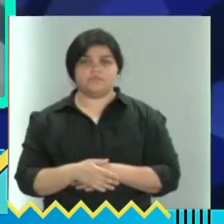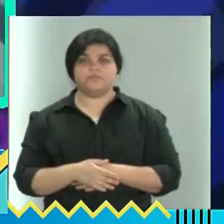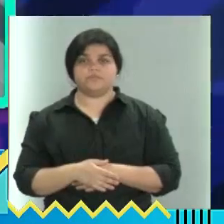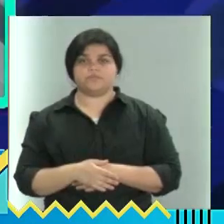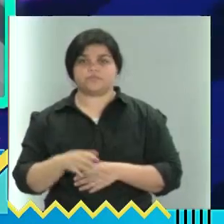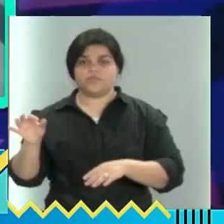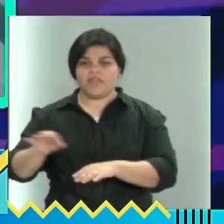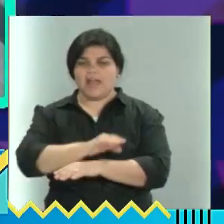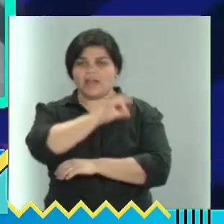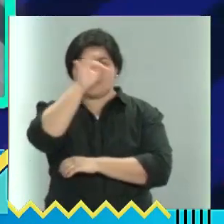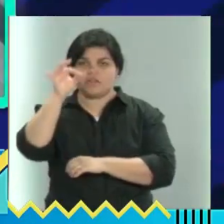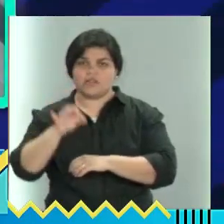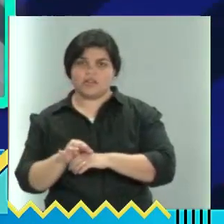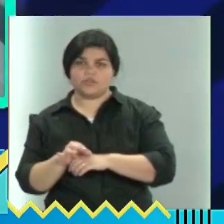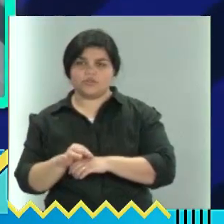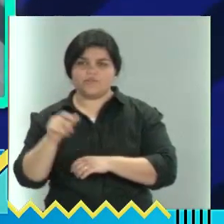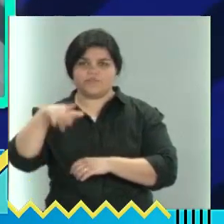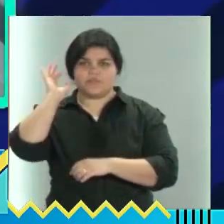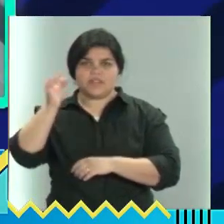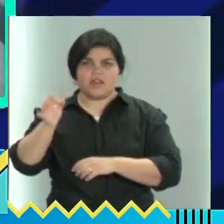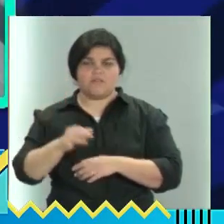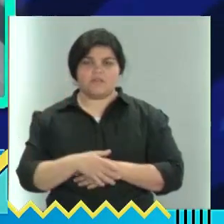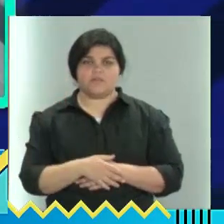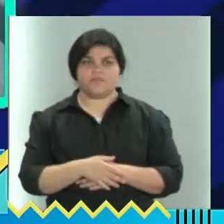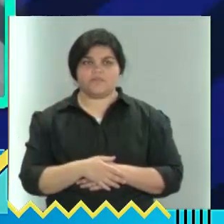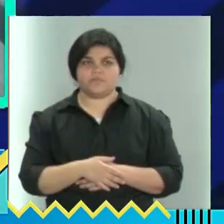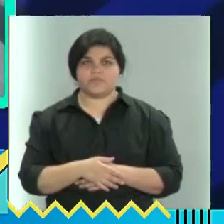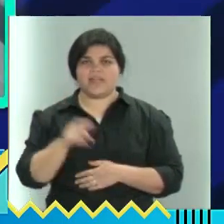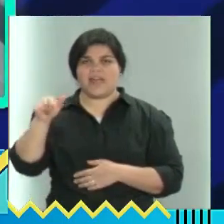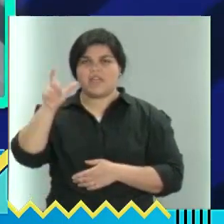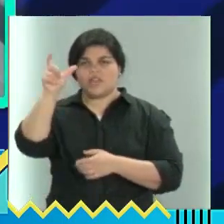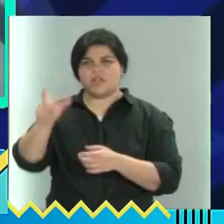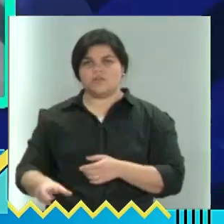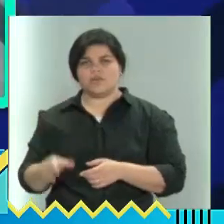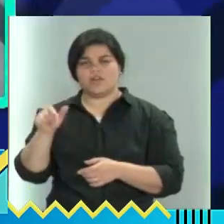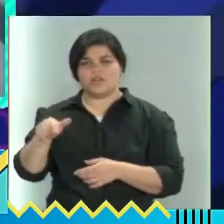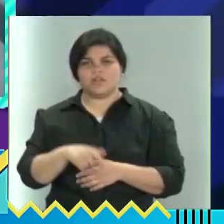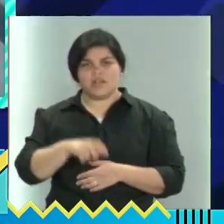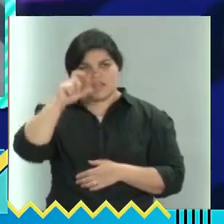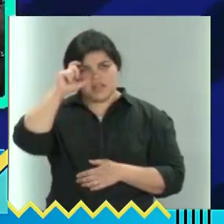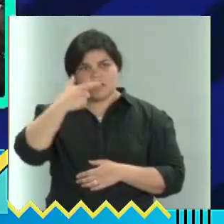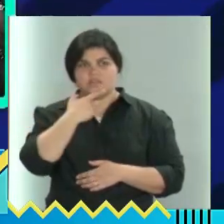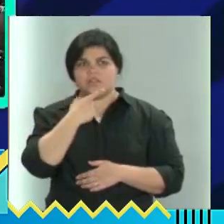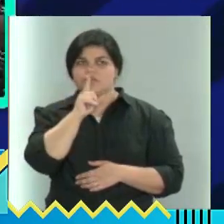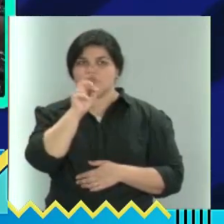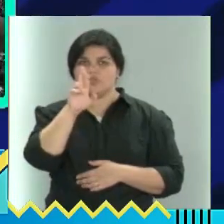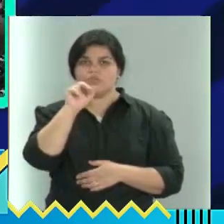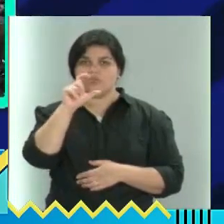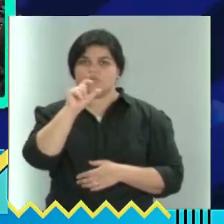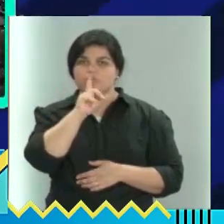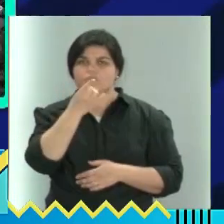arquitectos que tenían una fuerte influencia estructuralista. Son arquitectos de la época de Pierluigi Nervi, que